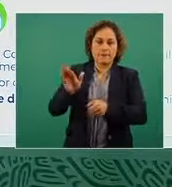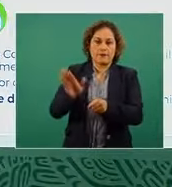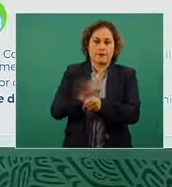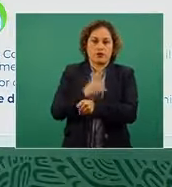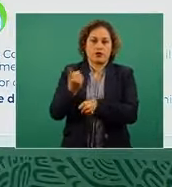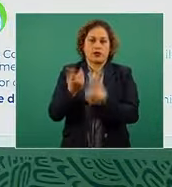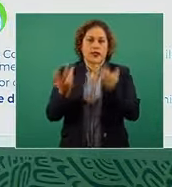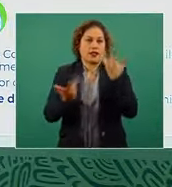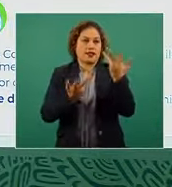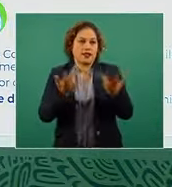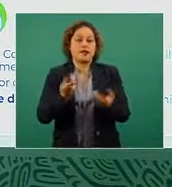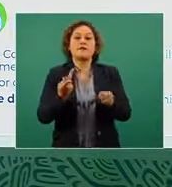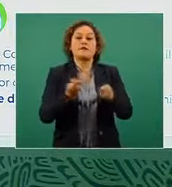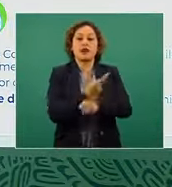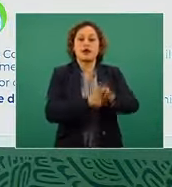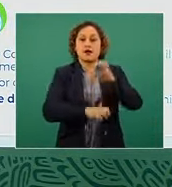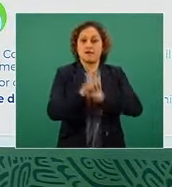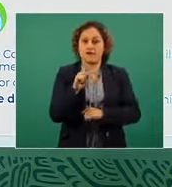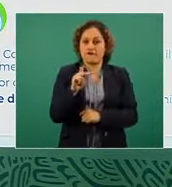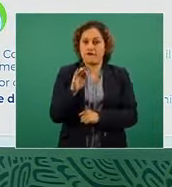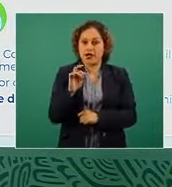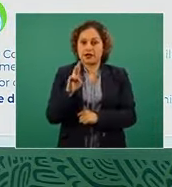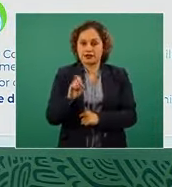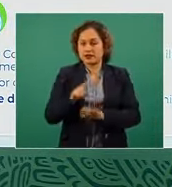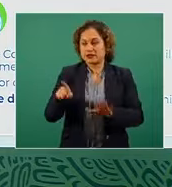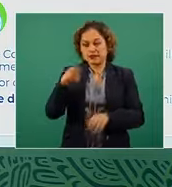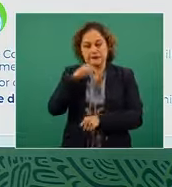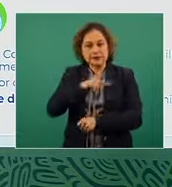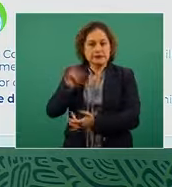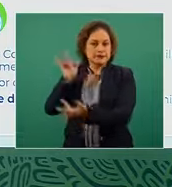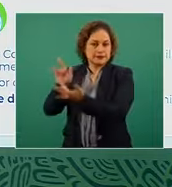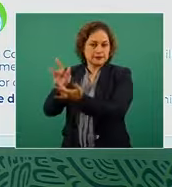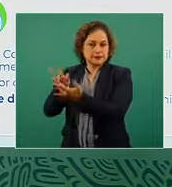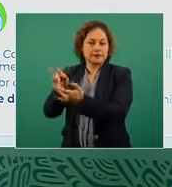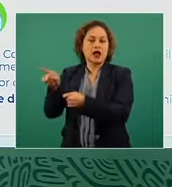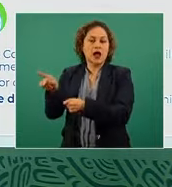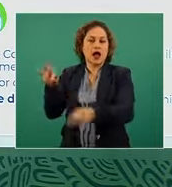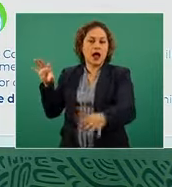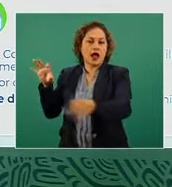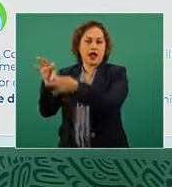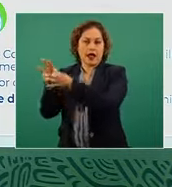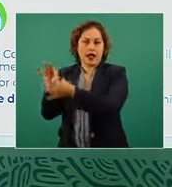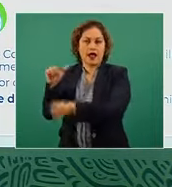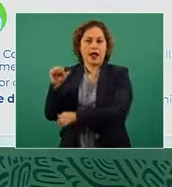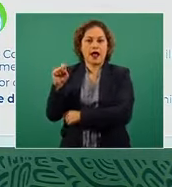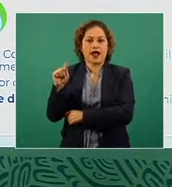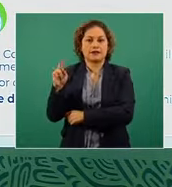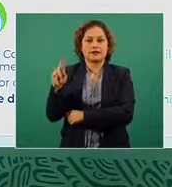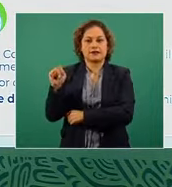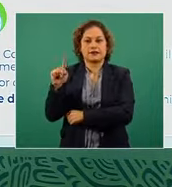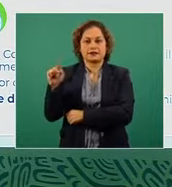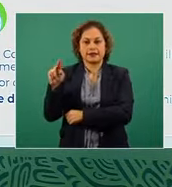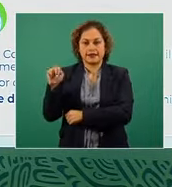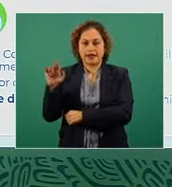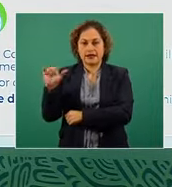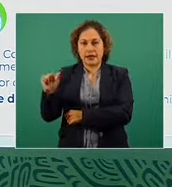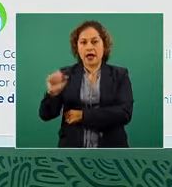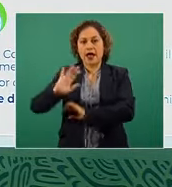Pfizer. Entonces, Birmex consiguió un contrato con AstraZeneca para traer a México esta vacuna ya